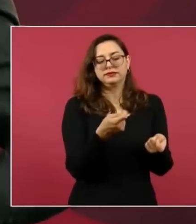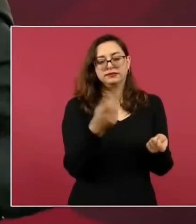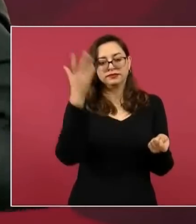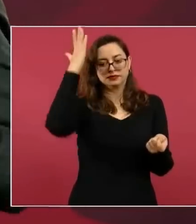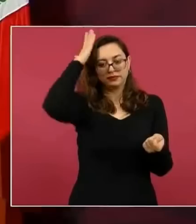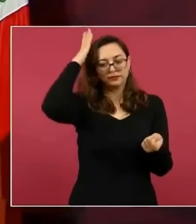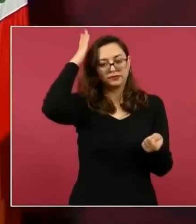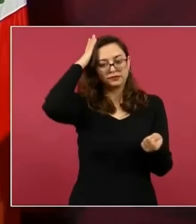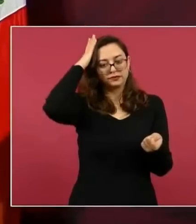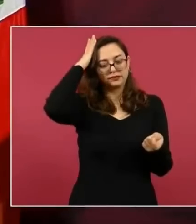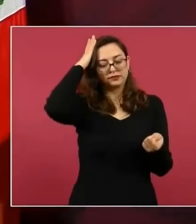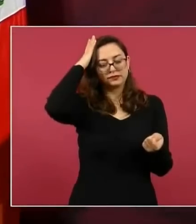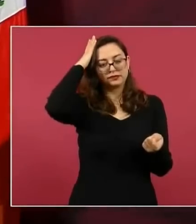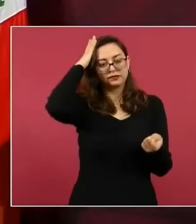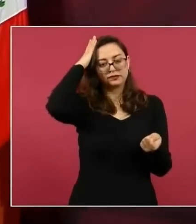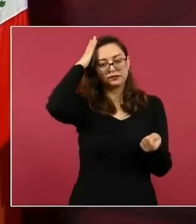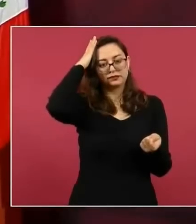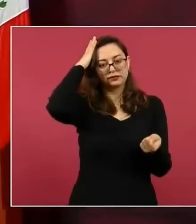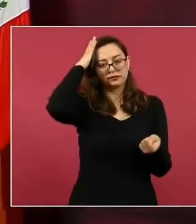de ese grupo